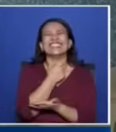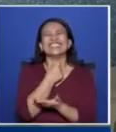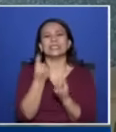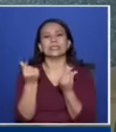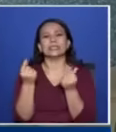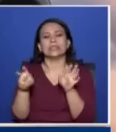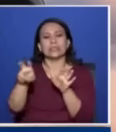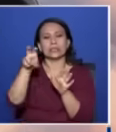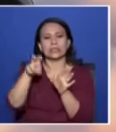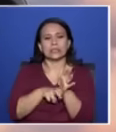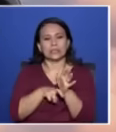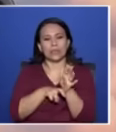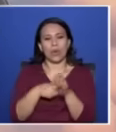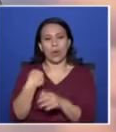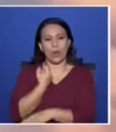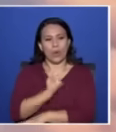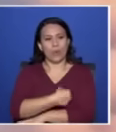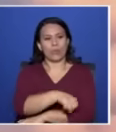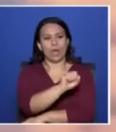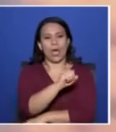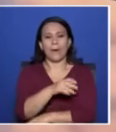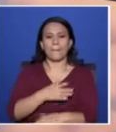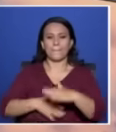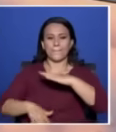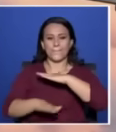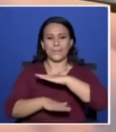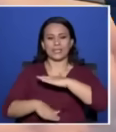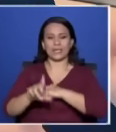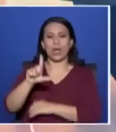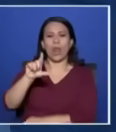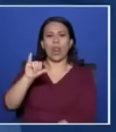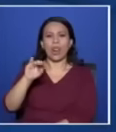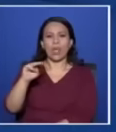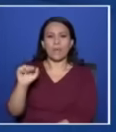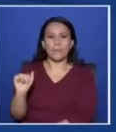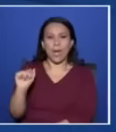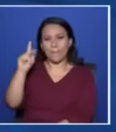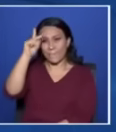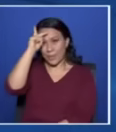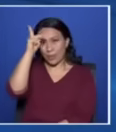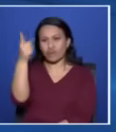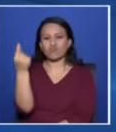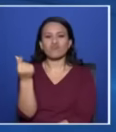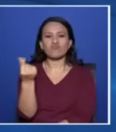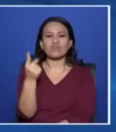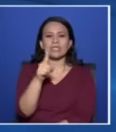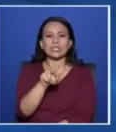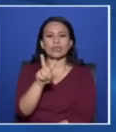pasajes. Por ejemplo, un vuelo básico desde Guayaquil a Lima, Perú, en promedio cuesta